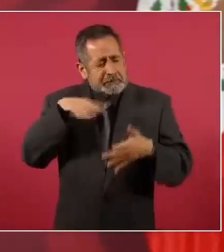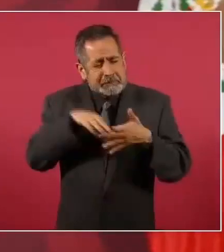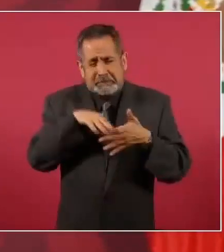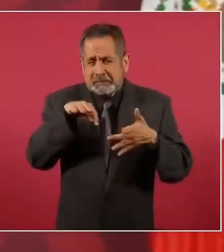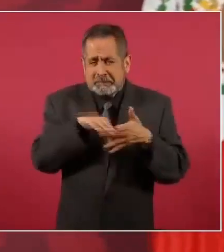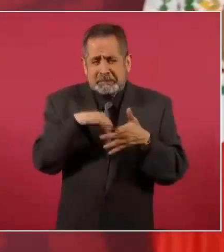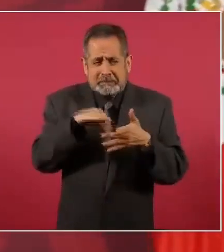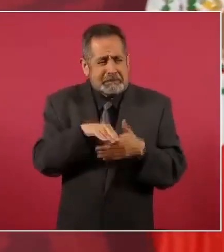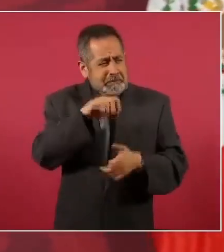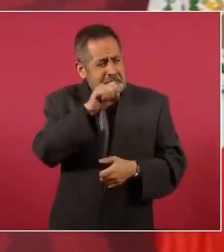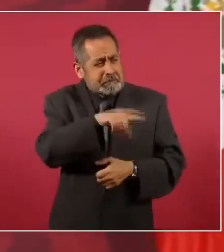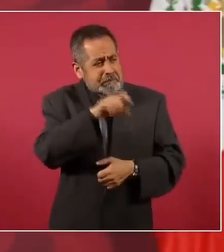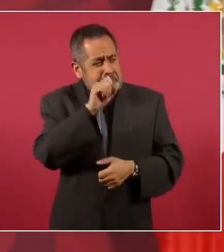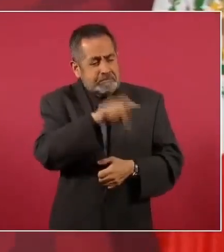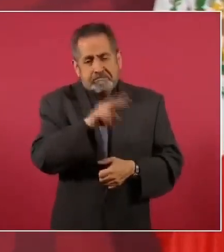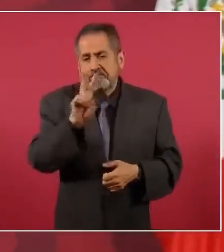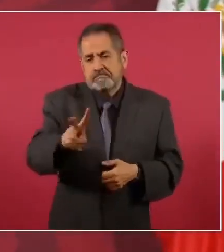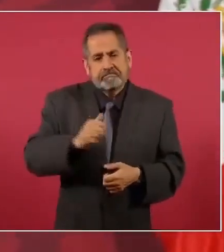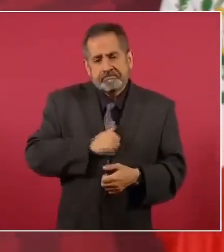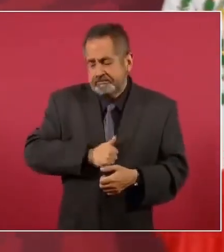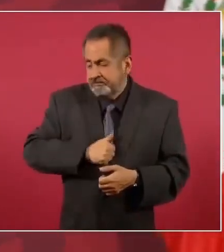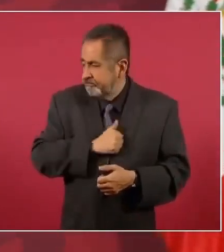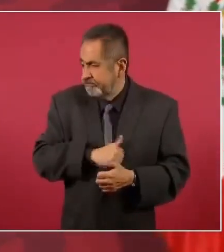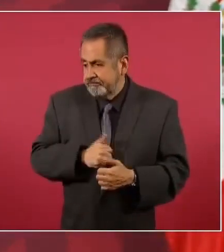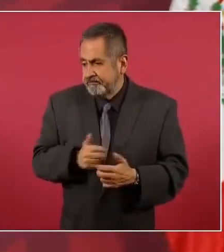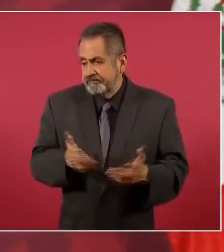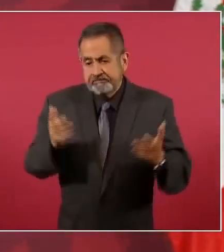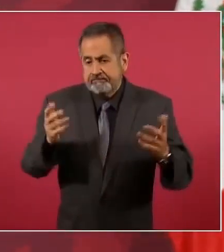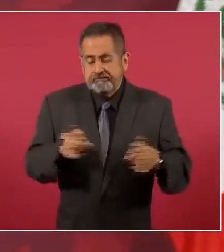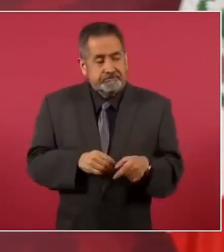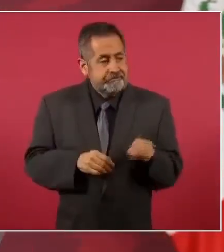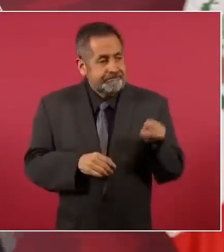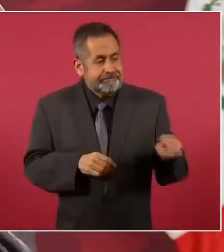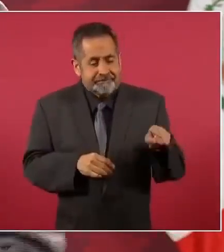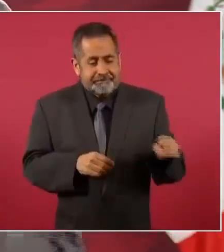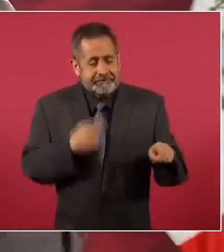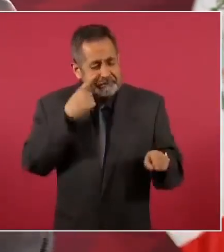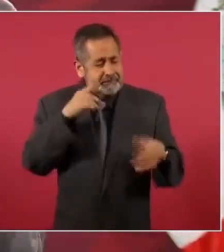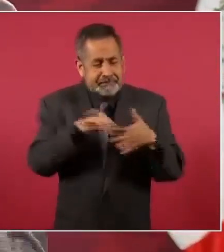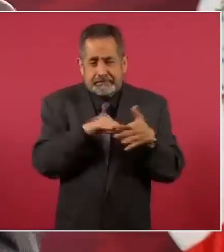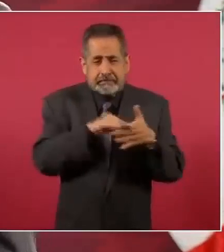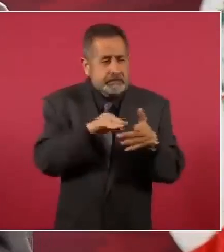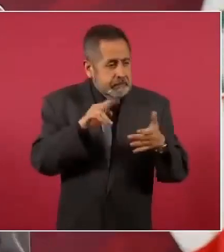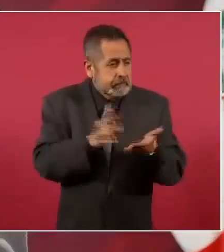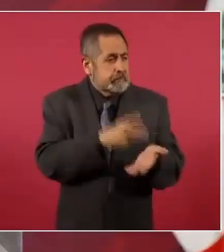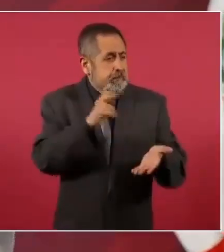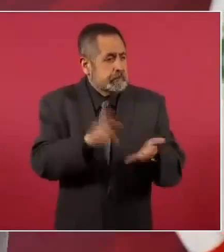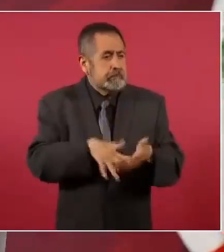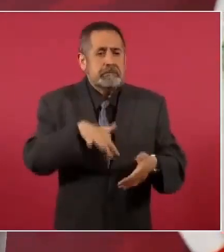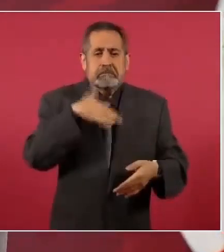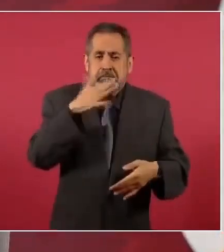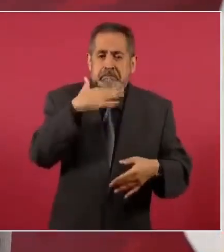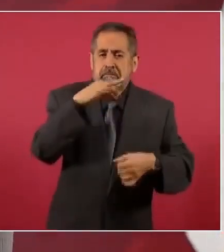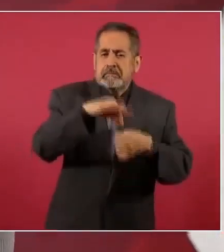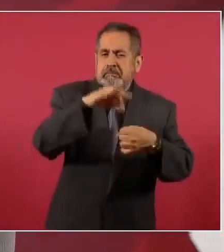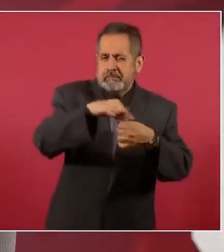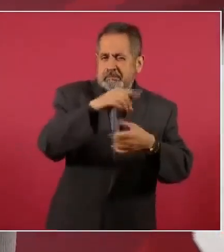de un país, desgraciadamente, en donde ha sido una constante